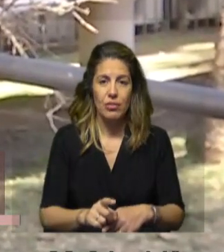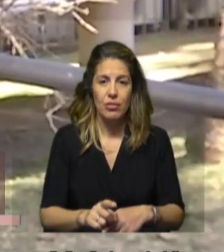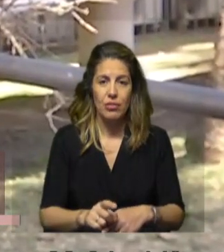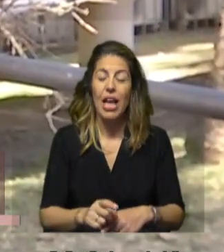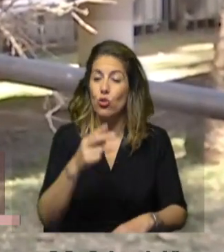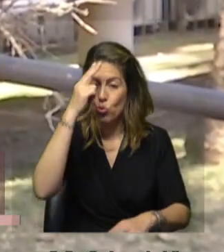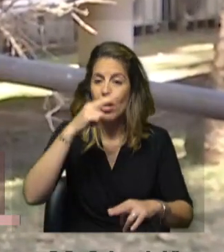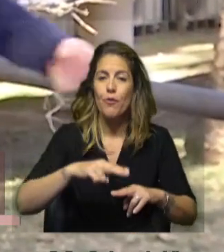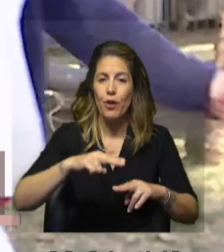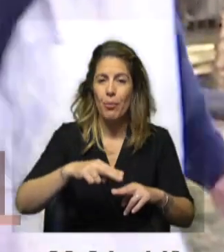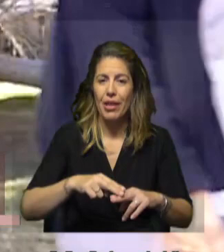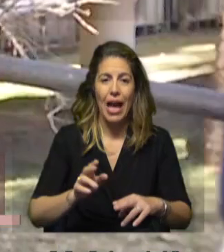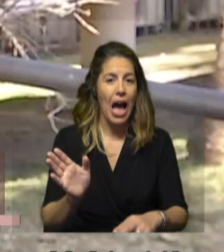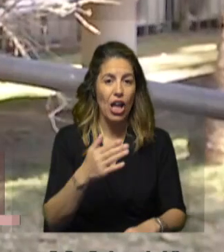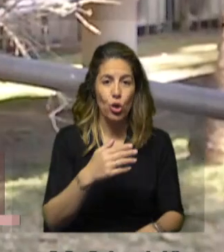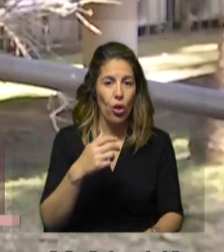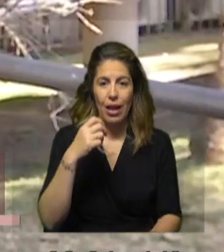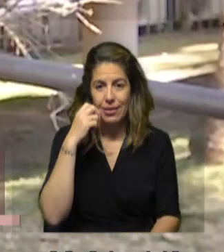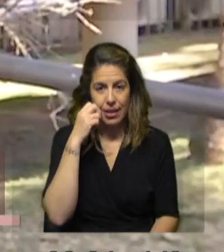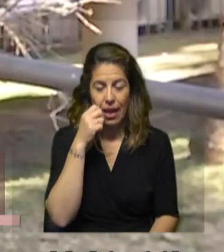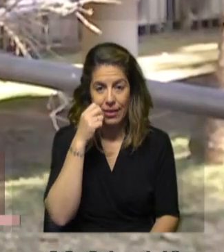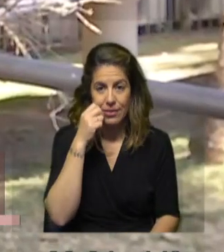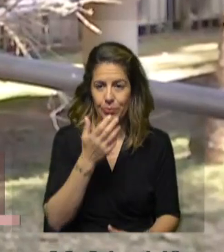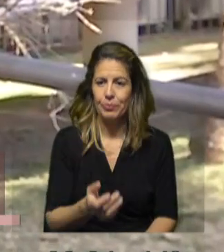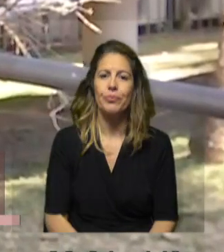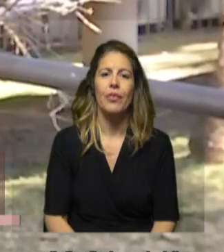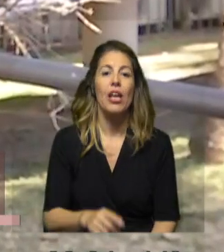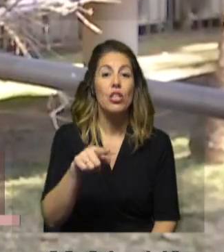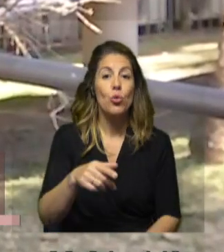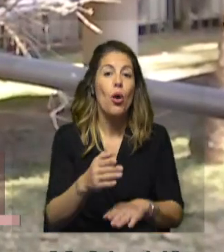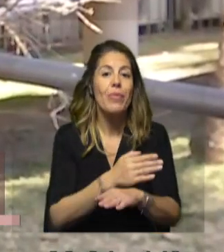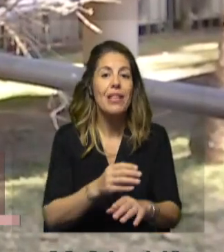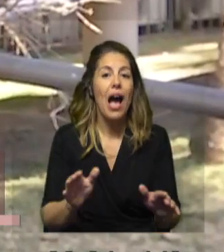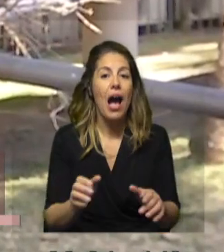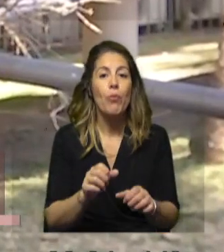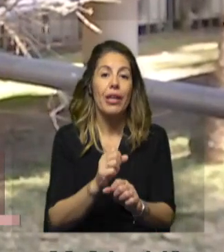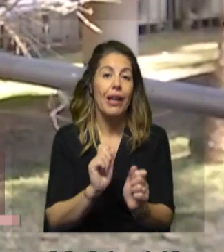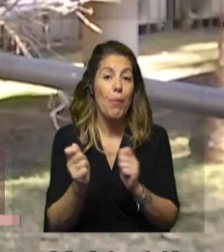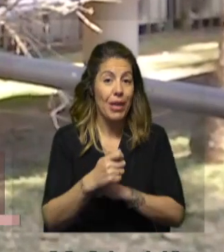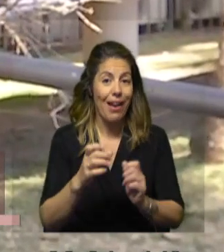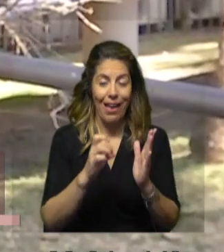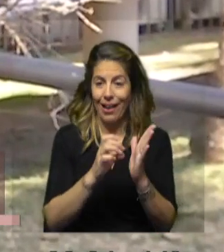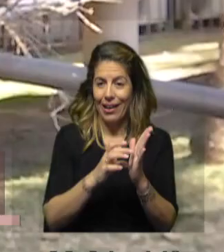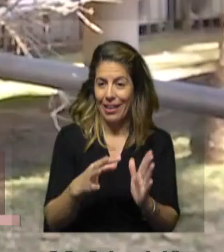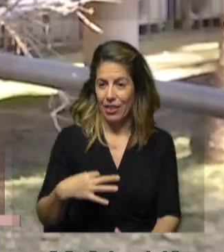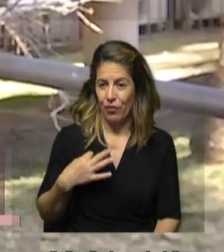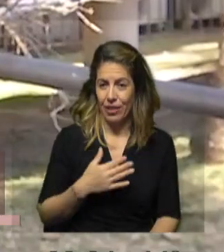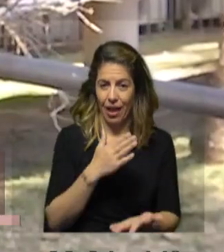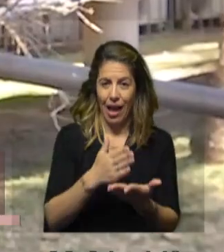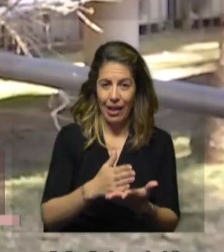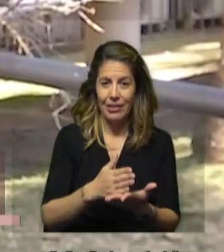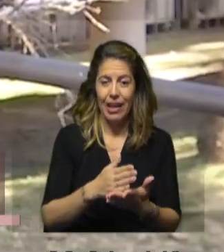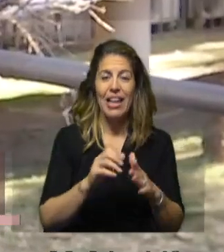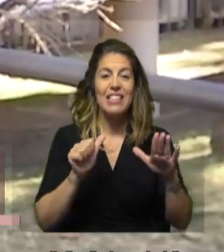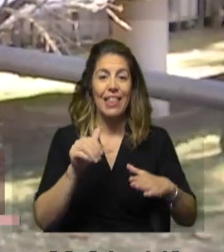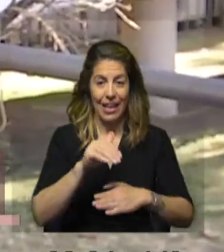una enfermedad que afecta a todas las edades. Y que si uno lo agarra tempranamente le puede cambiar la calidad de vida. Hasta las 18 horas en la carpa, ¿no? Hasta